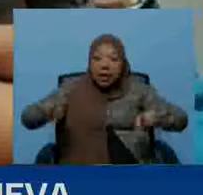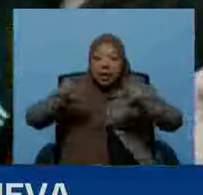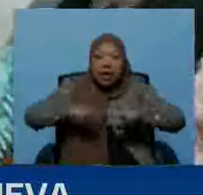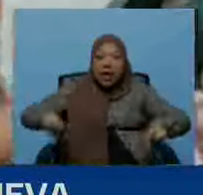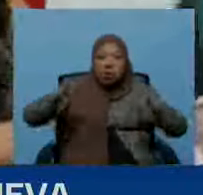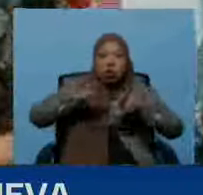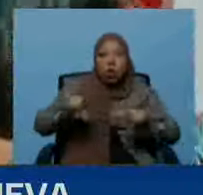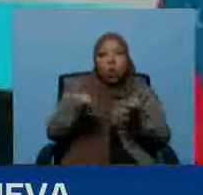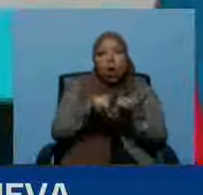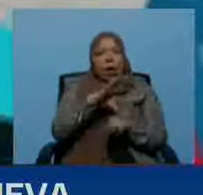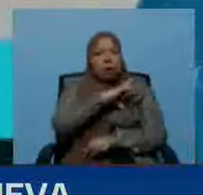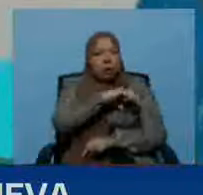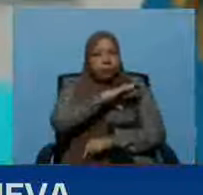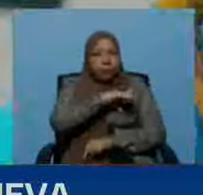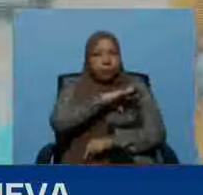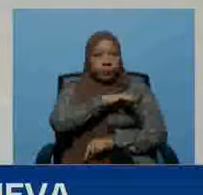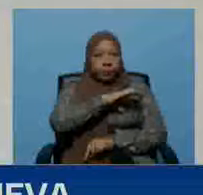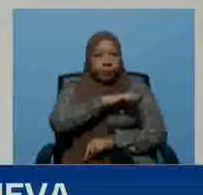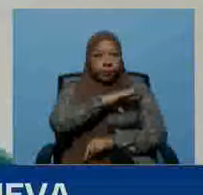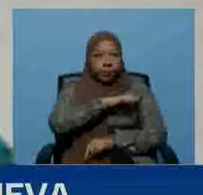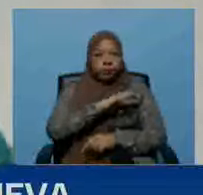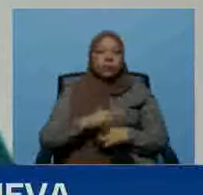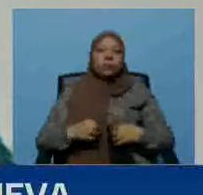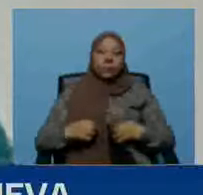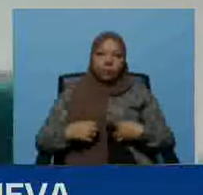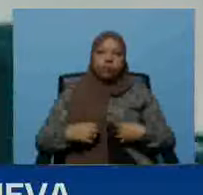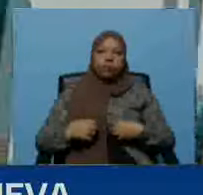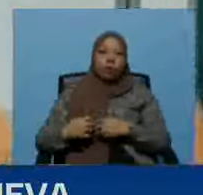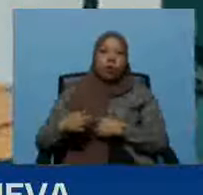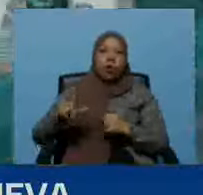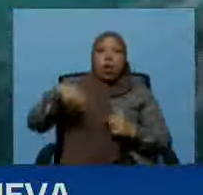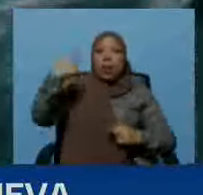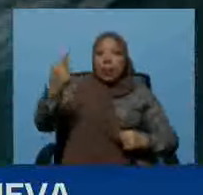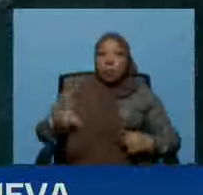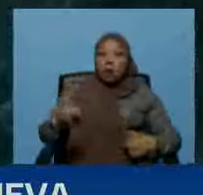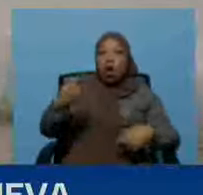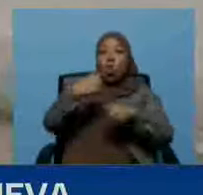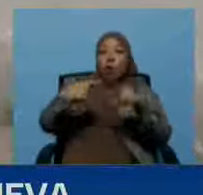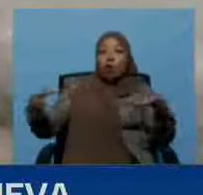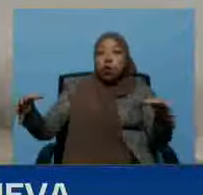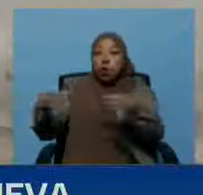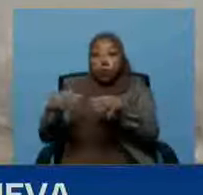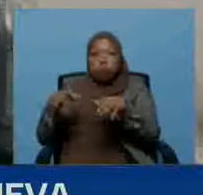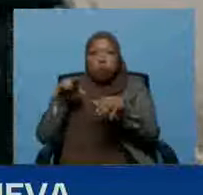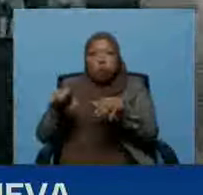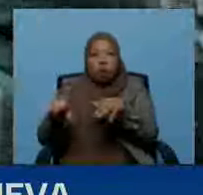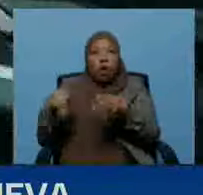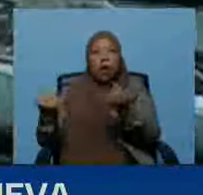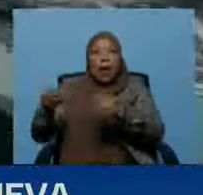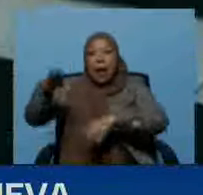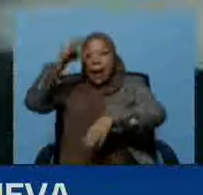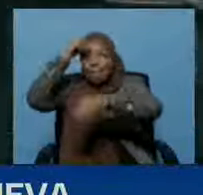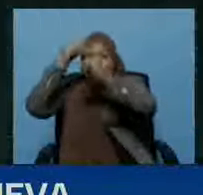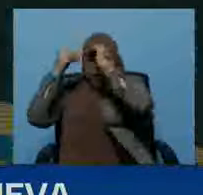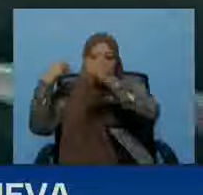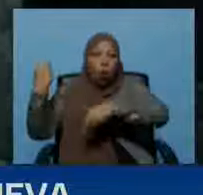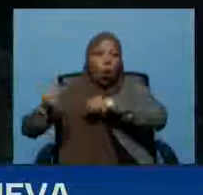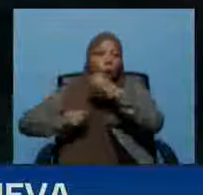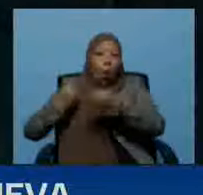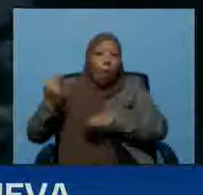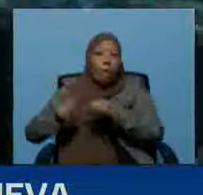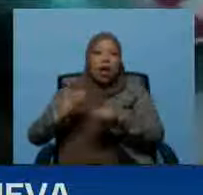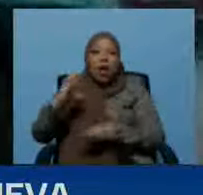Criminal. Posteriormente, en el marco de actuación para incrementar el apresto operacional del